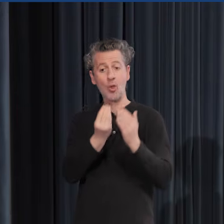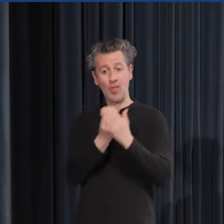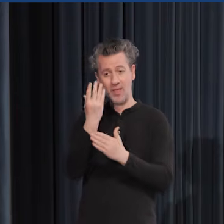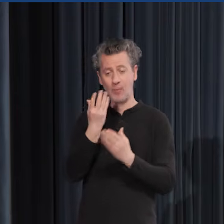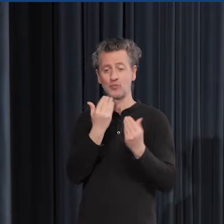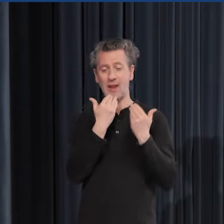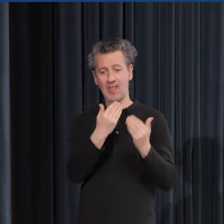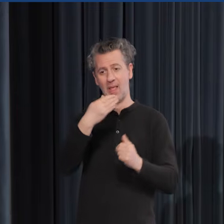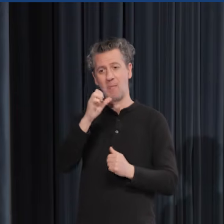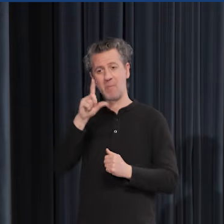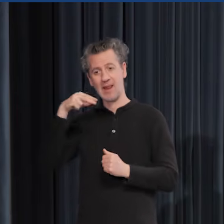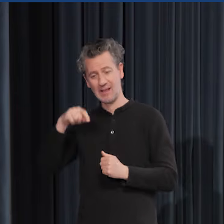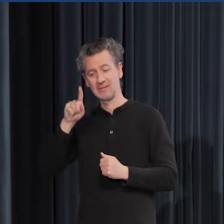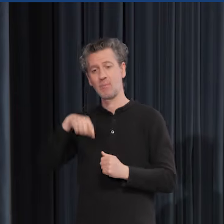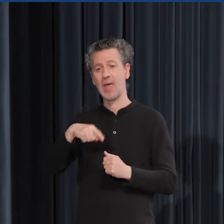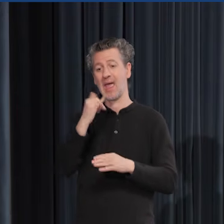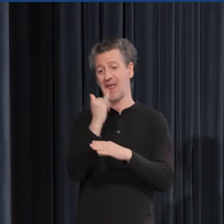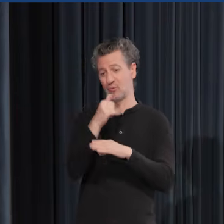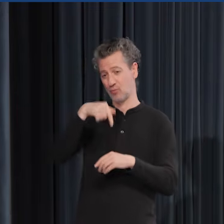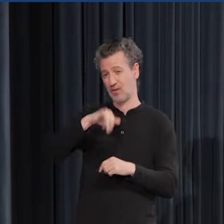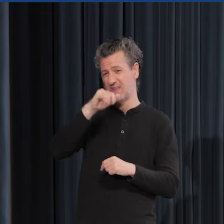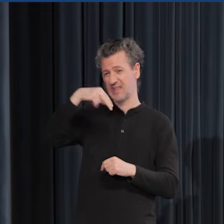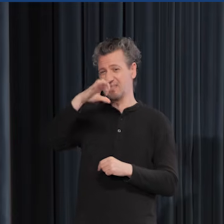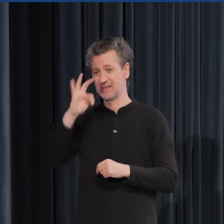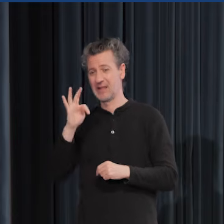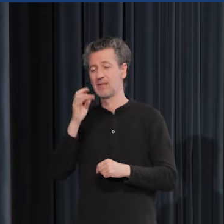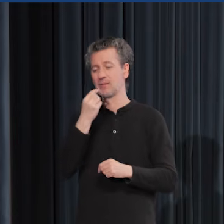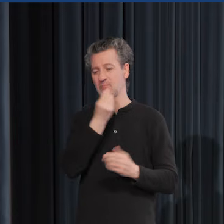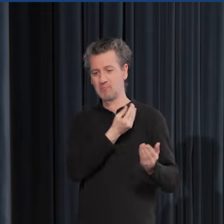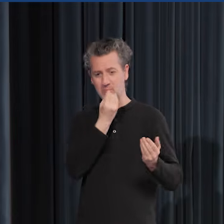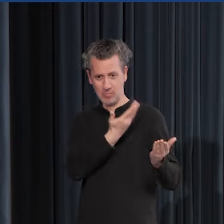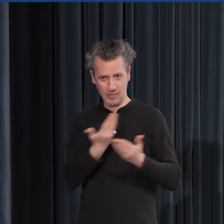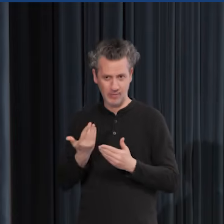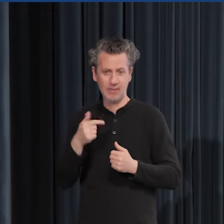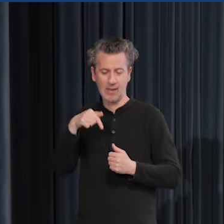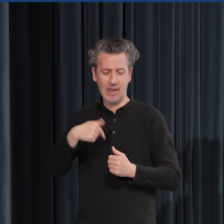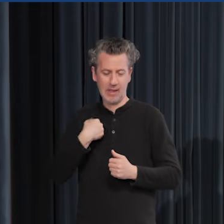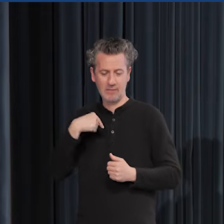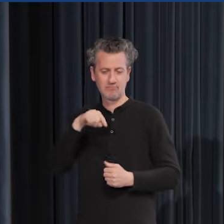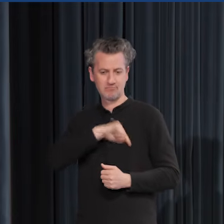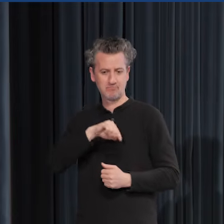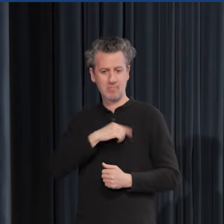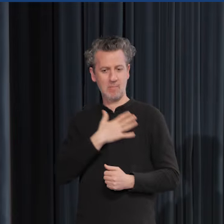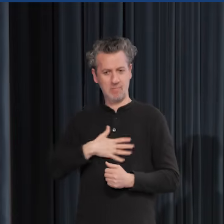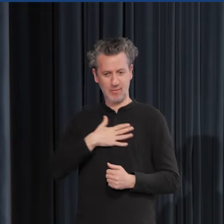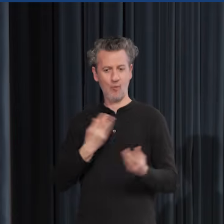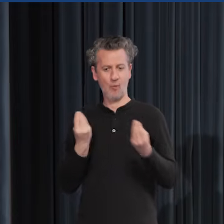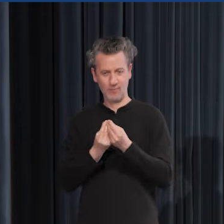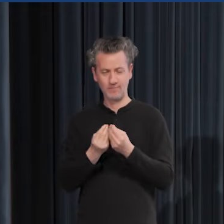Belén, muchísimas gracias al Instituto por la invitación a la Fundación Laboral de la Construcción, es un placer estar aquí con